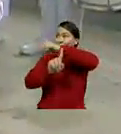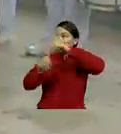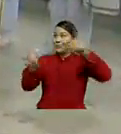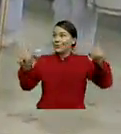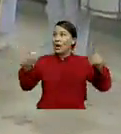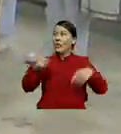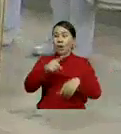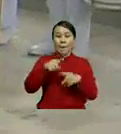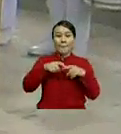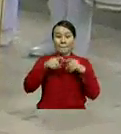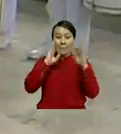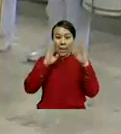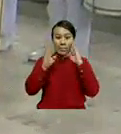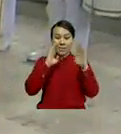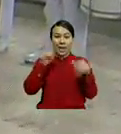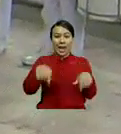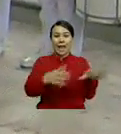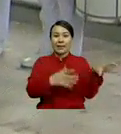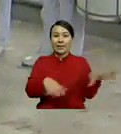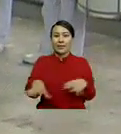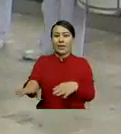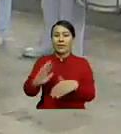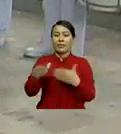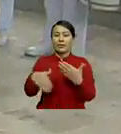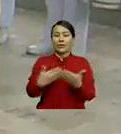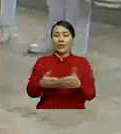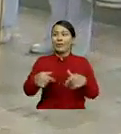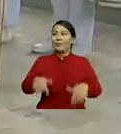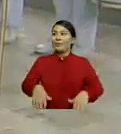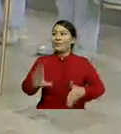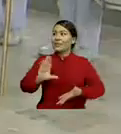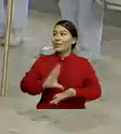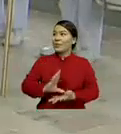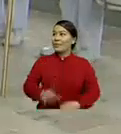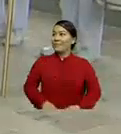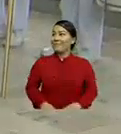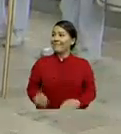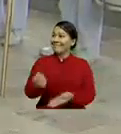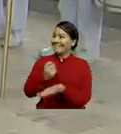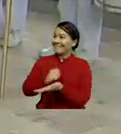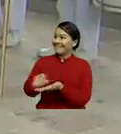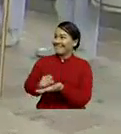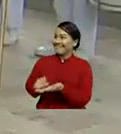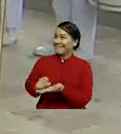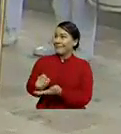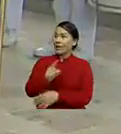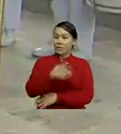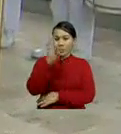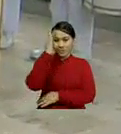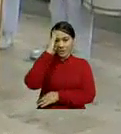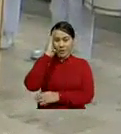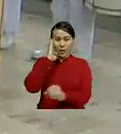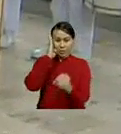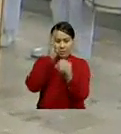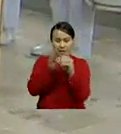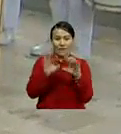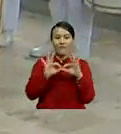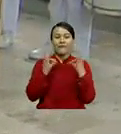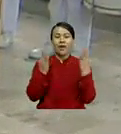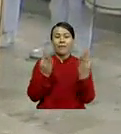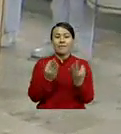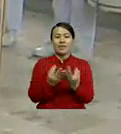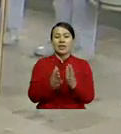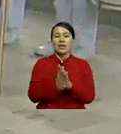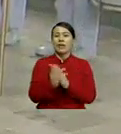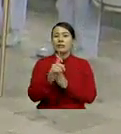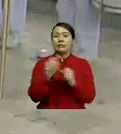estén pendientes de las actividades que se van a realizar con la gente en la mano para que puedan ustedes llegar en familia, no congestionar el